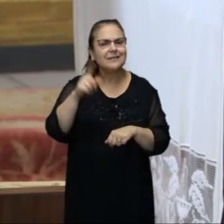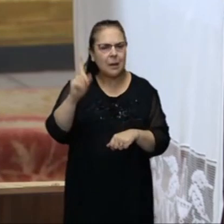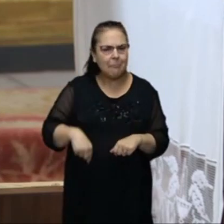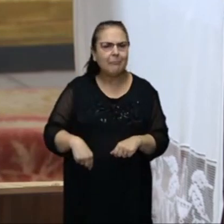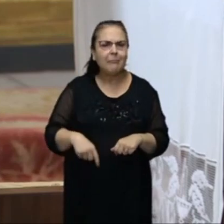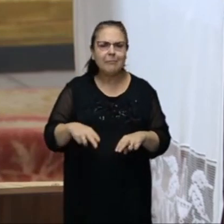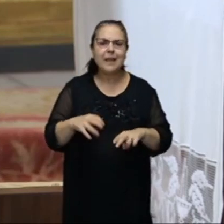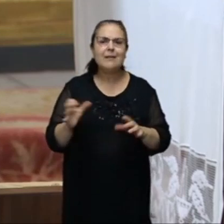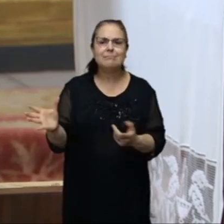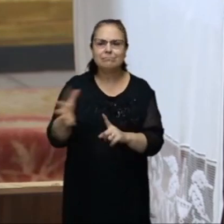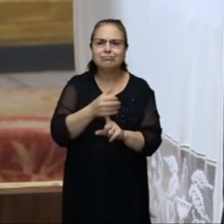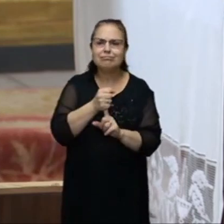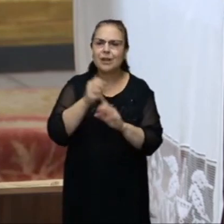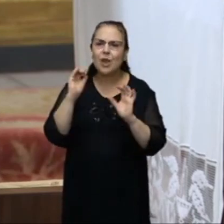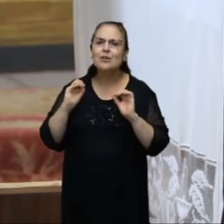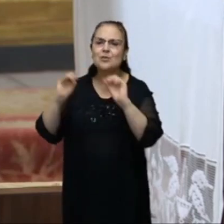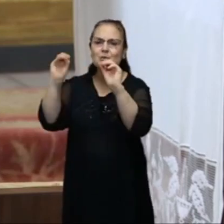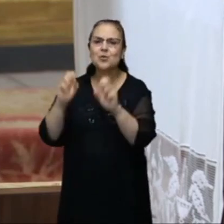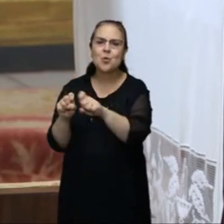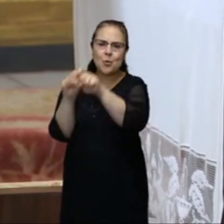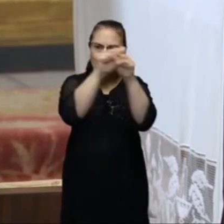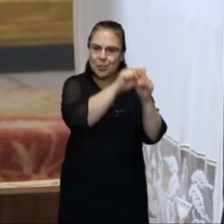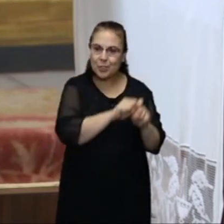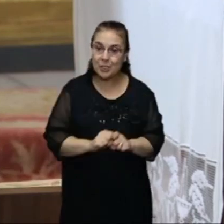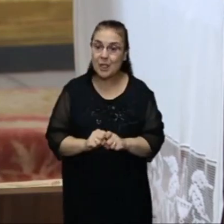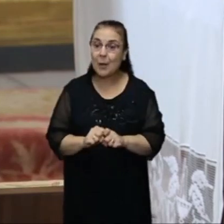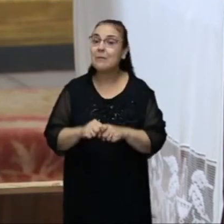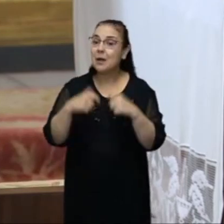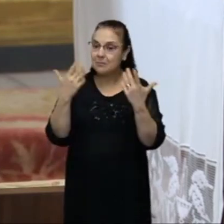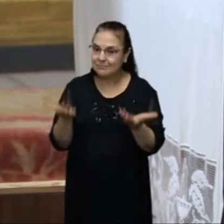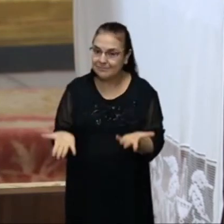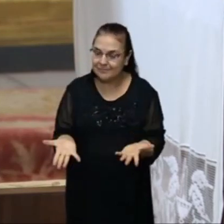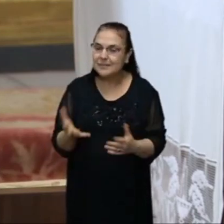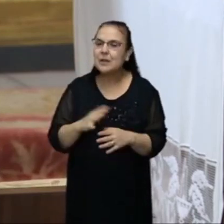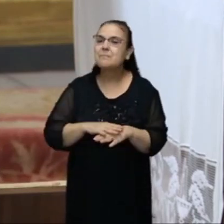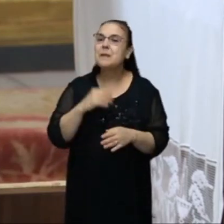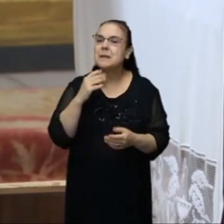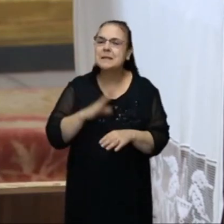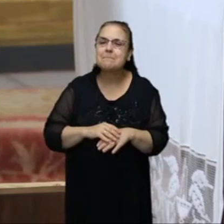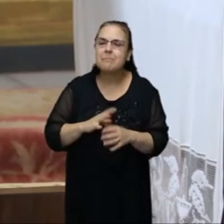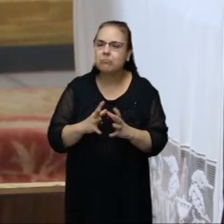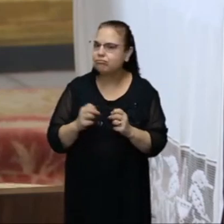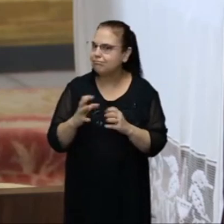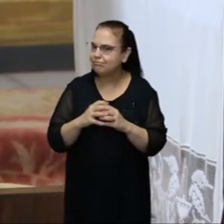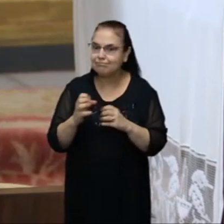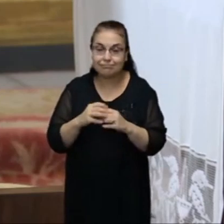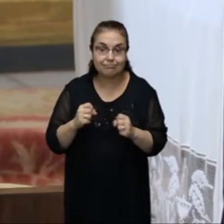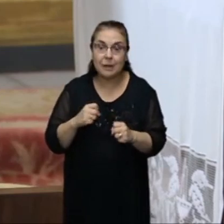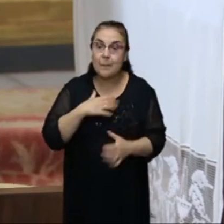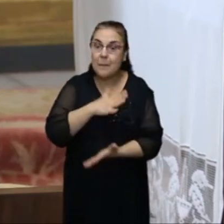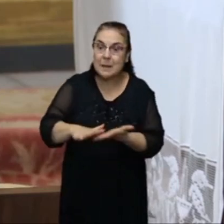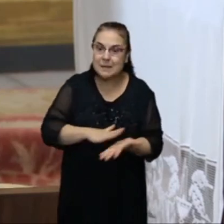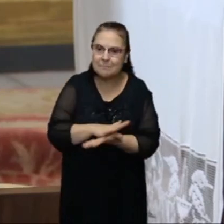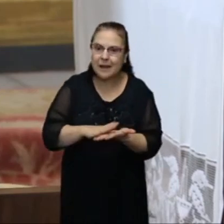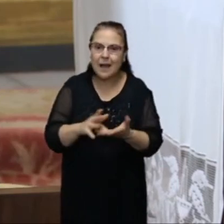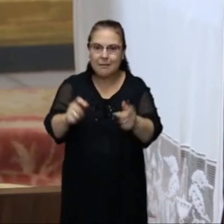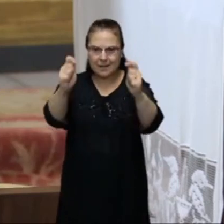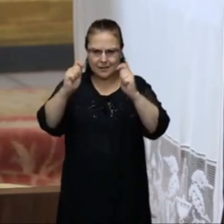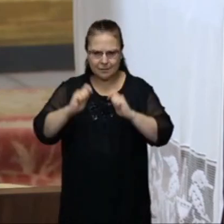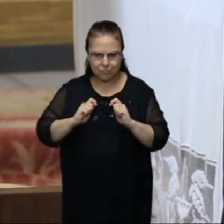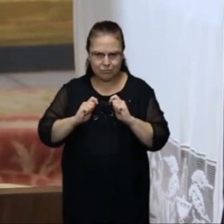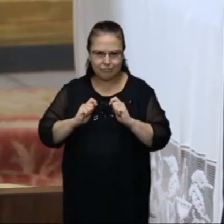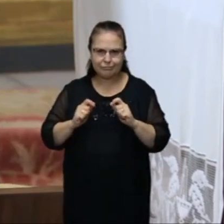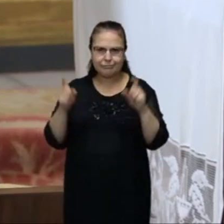en ellas su defensa. Así pues, desead mis palabras, anheladlas y recibiréis